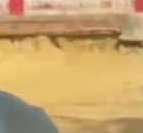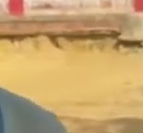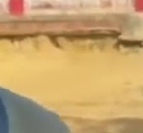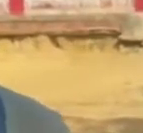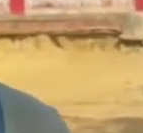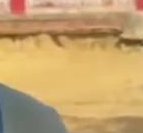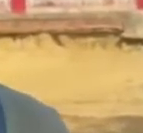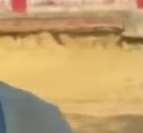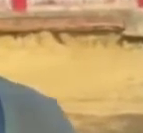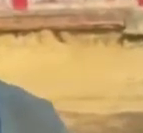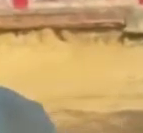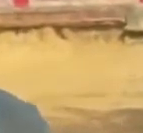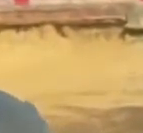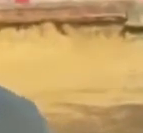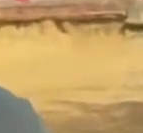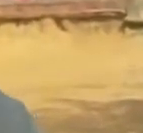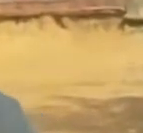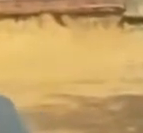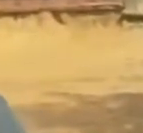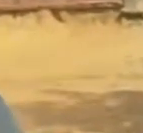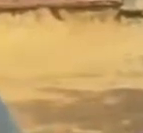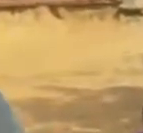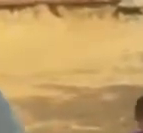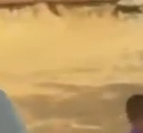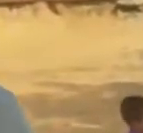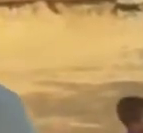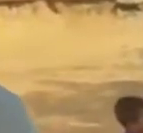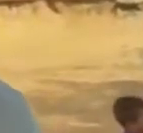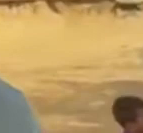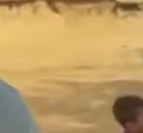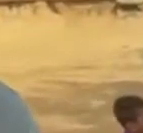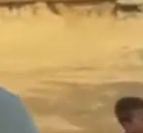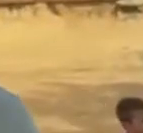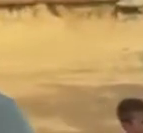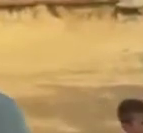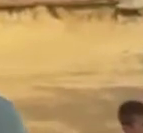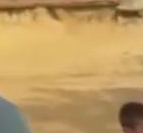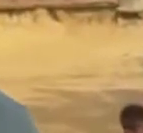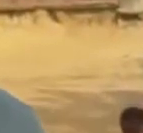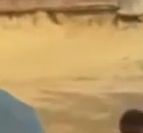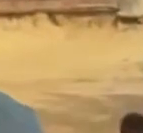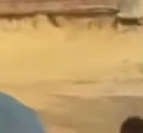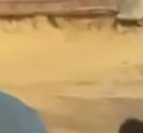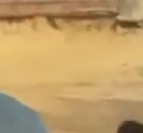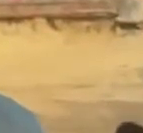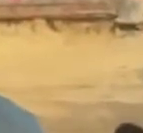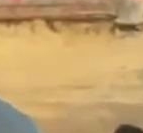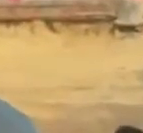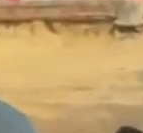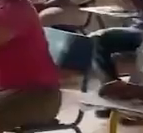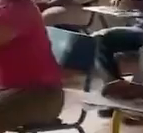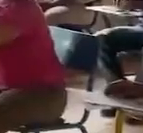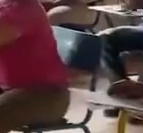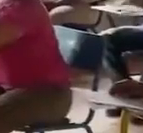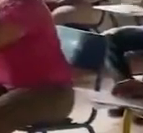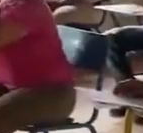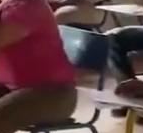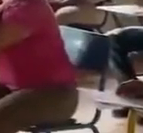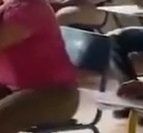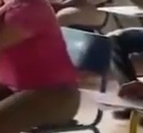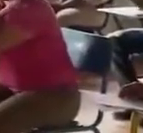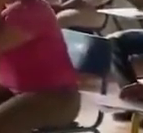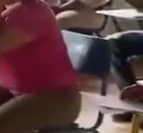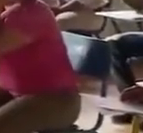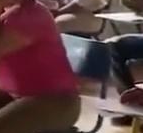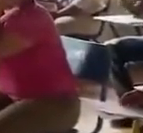mucha trayectoria y calidad de estudio y queremos que nuestros niños tengan una buena educación. Pero